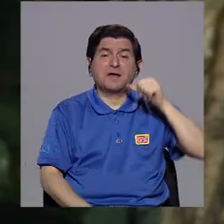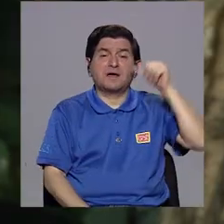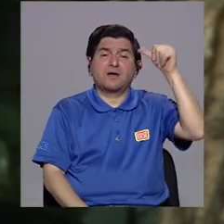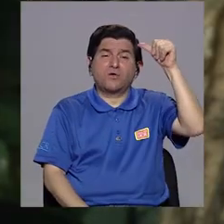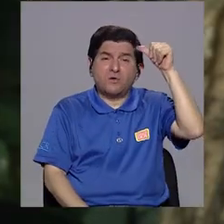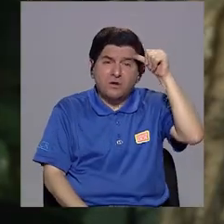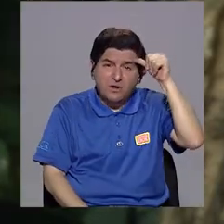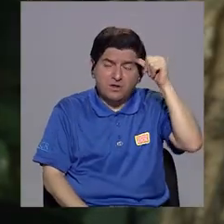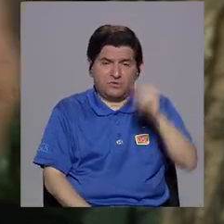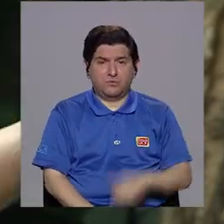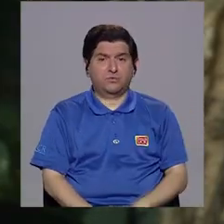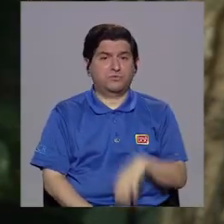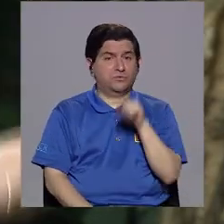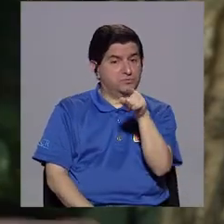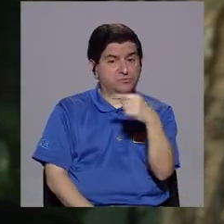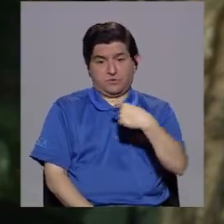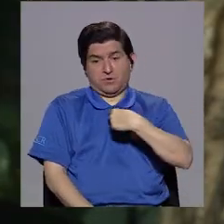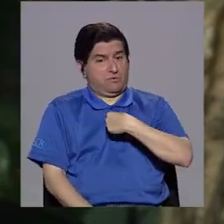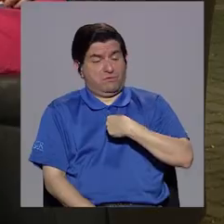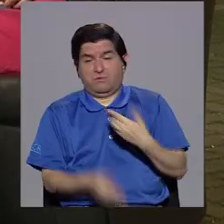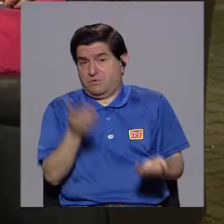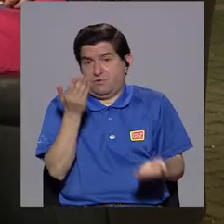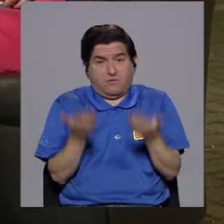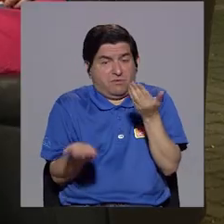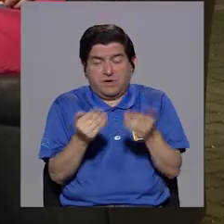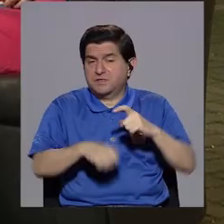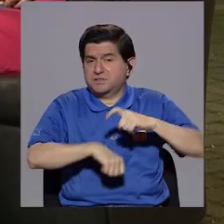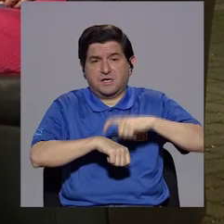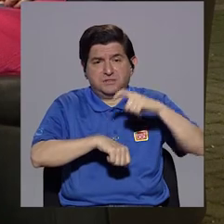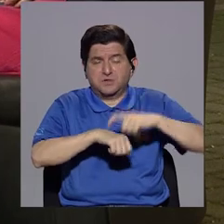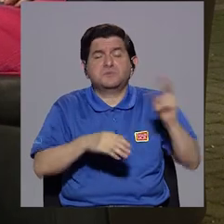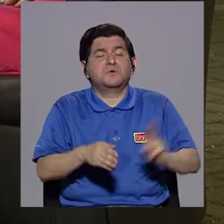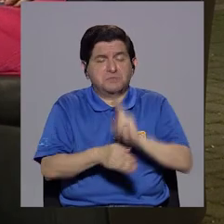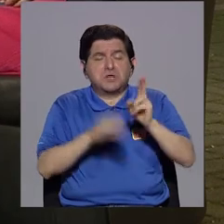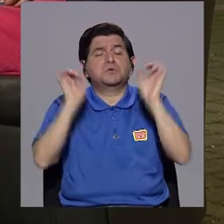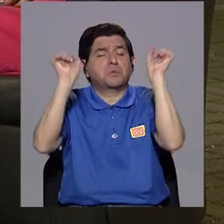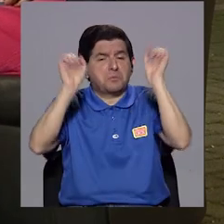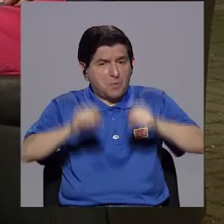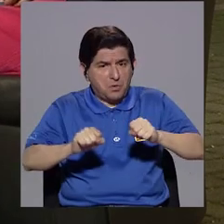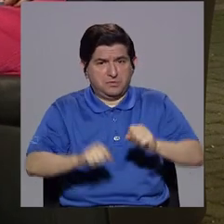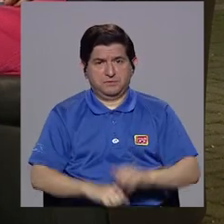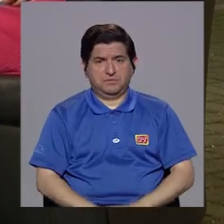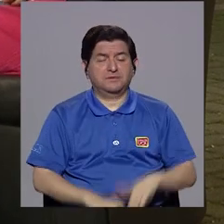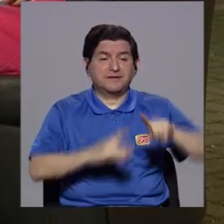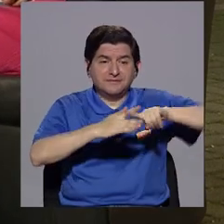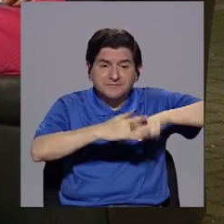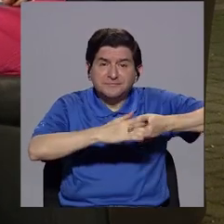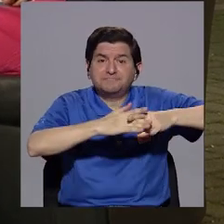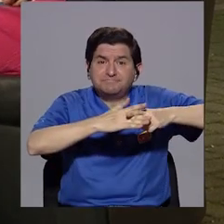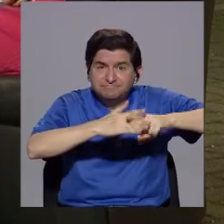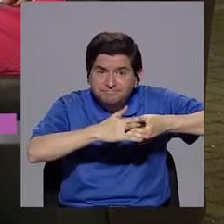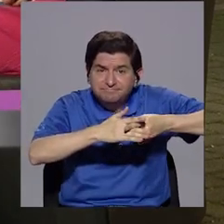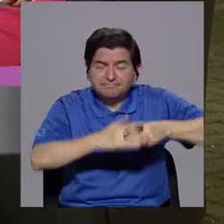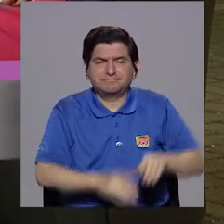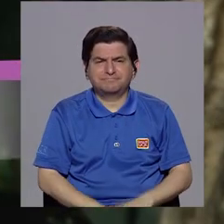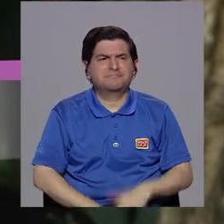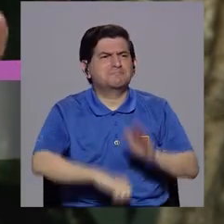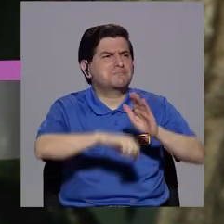un adulto como vos y yo también podría en algún momento utilizarse como una herramienta